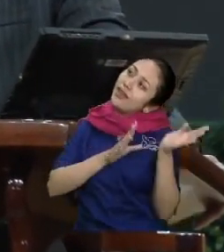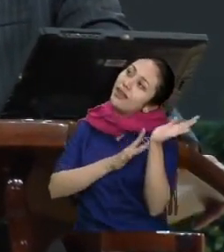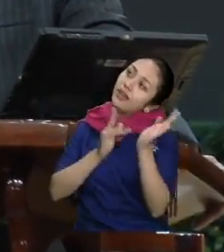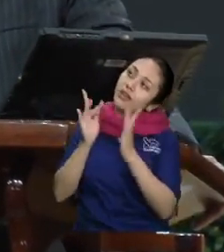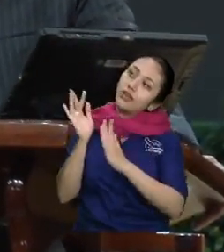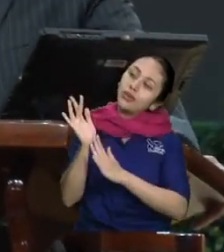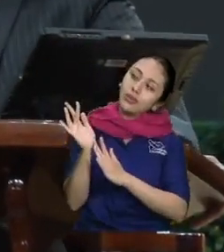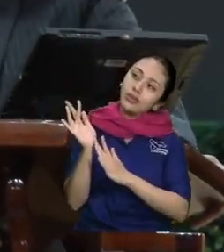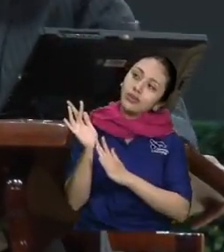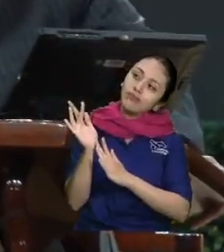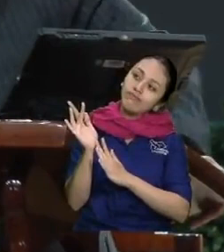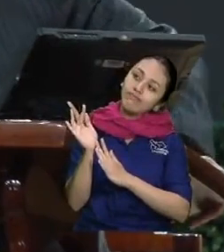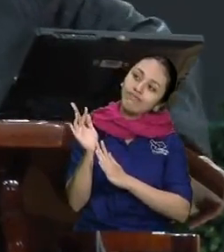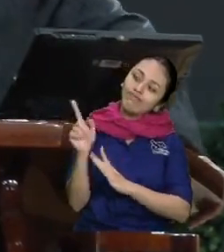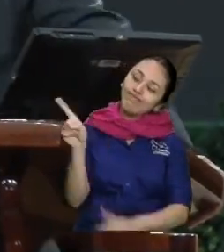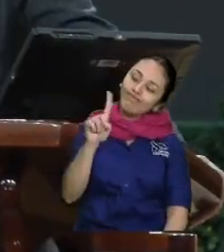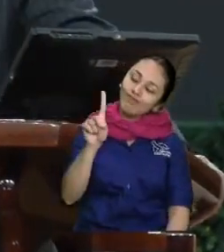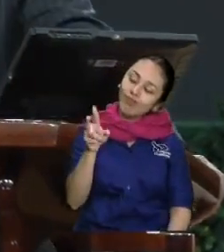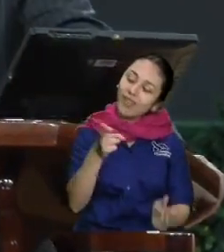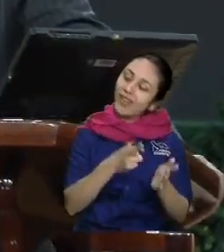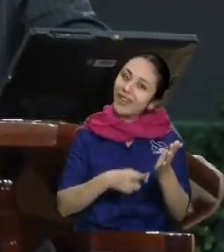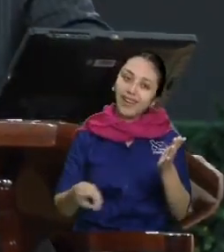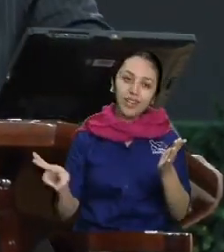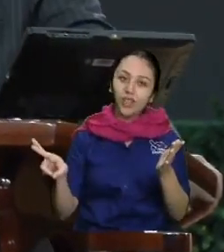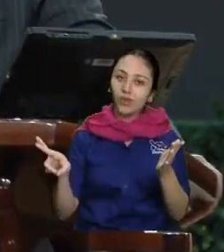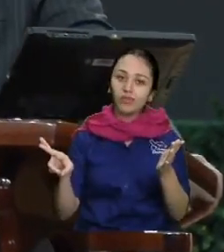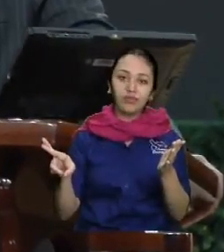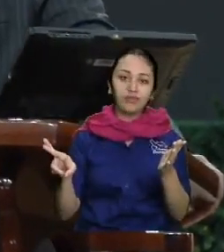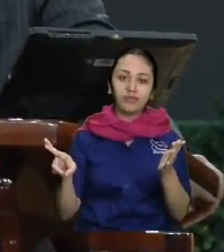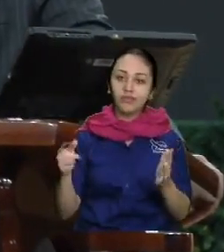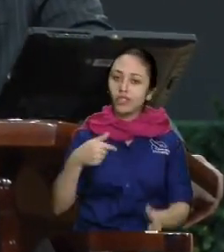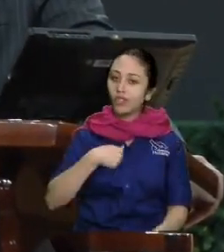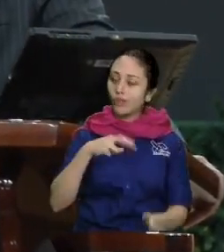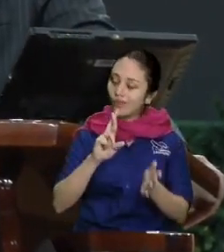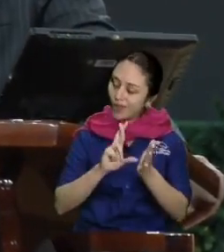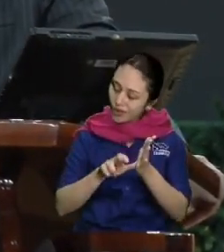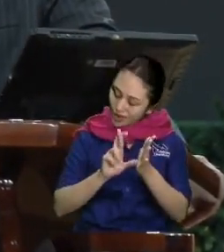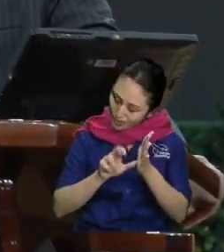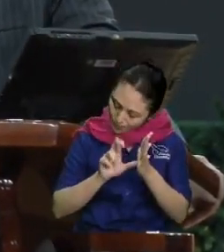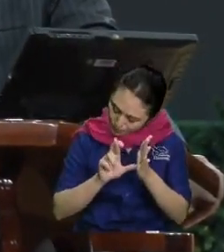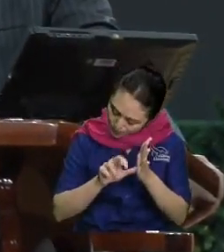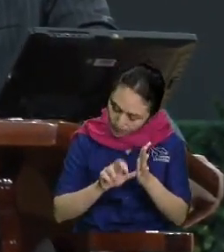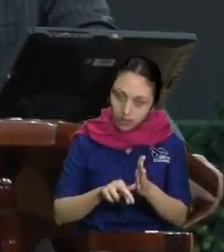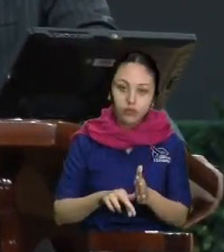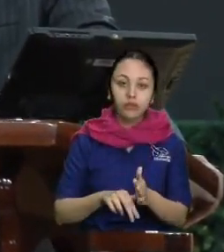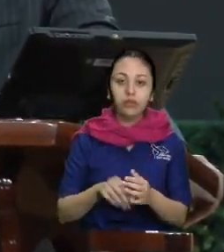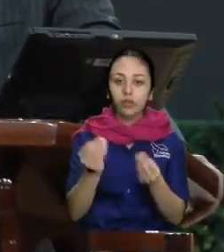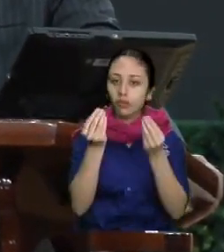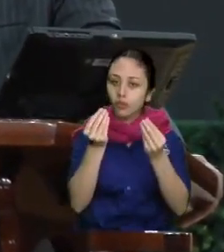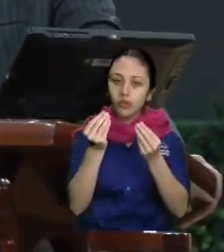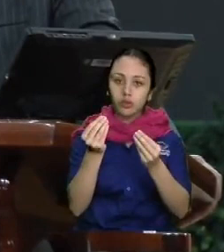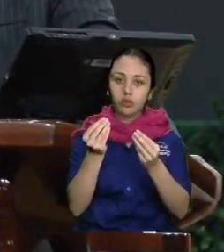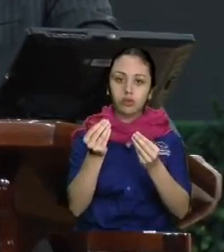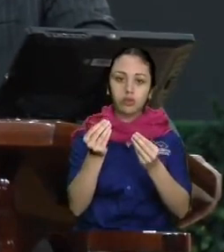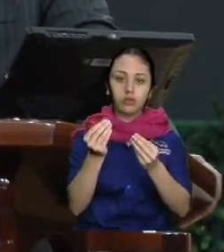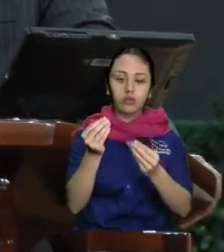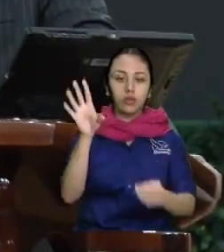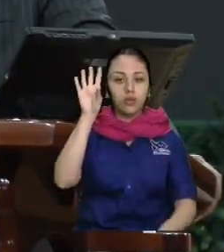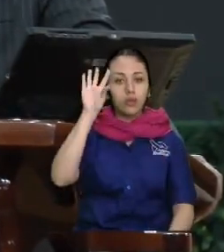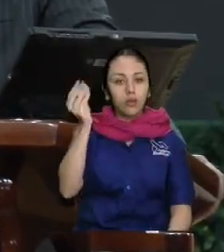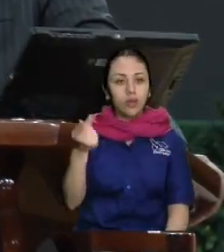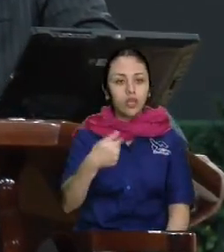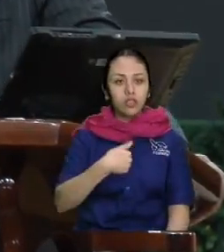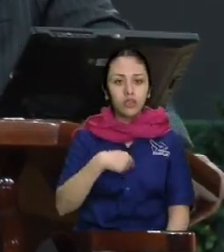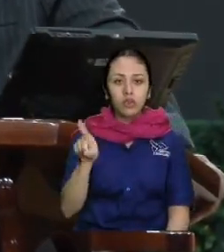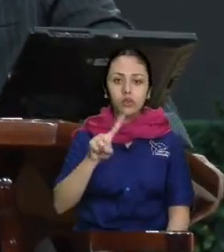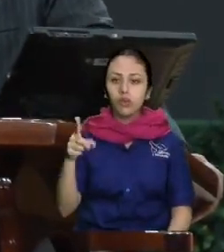Jesús, no es una religión. Eso yo lo quiero repetir mucho, mucho, mucho, mucho. Porque yo no estoy haciendo